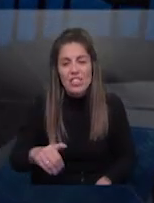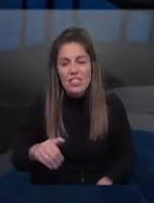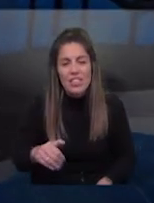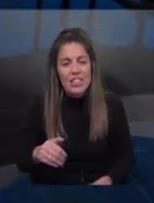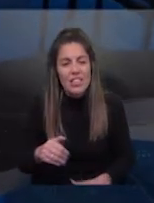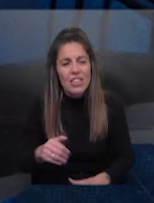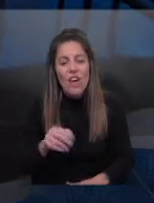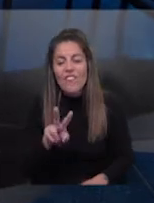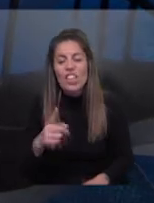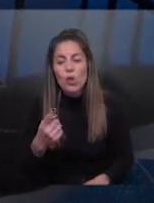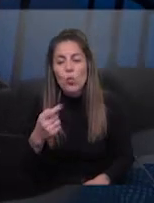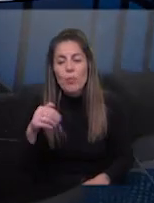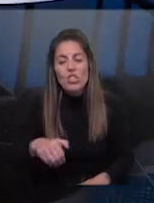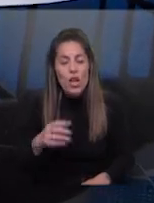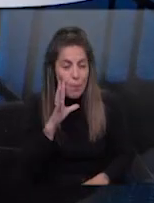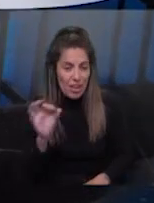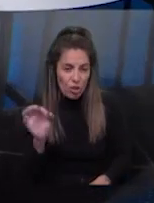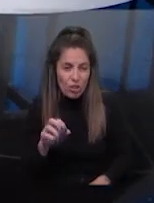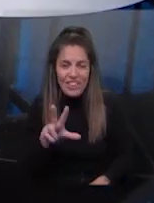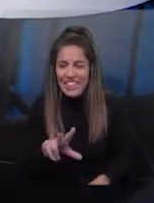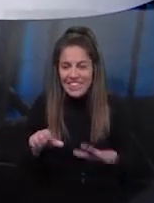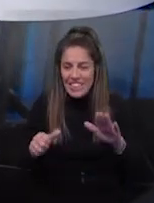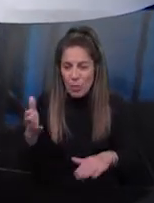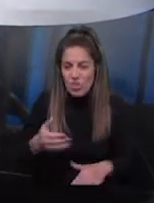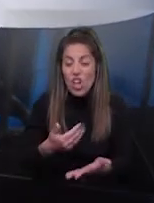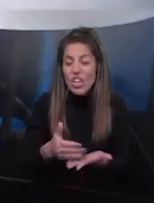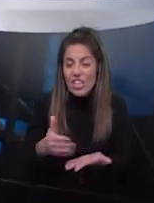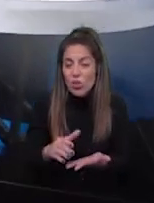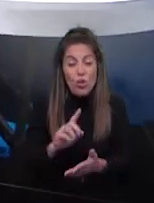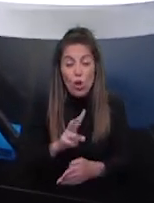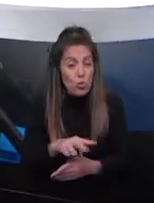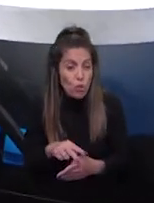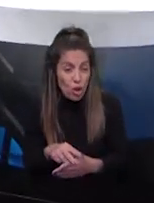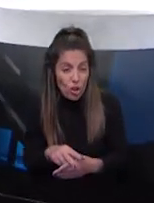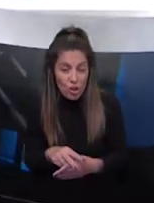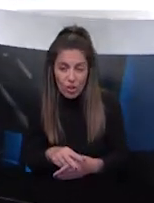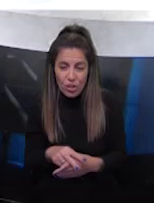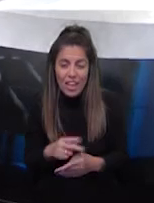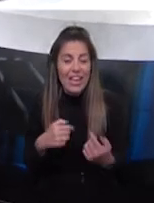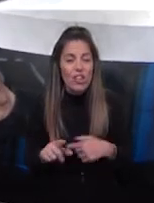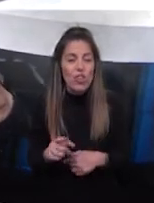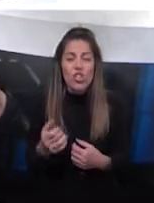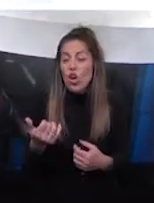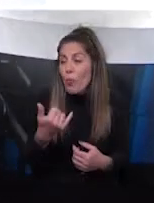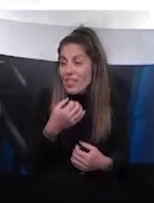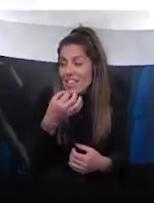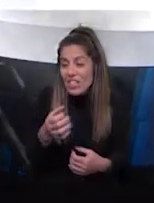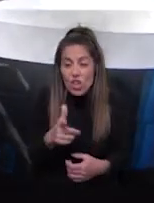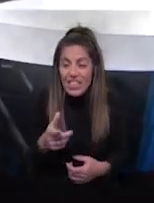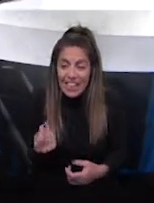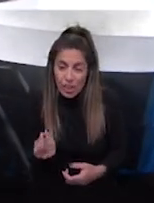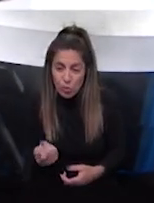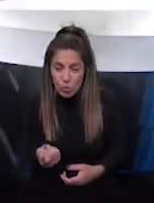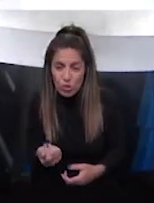sobraron, no, 21 millones, perdón. Un 36% le sobró, no lo usó. Entonces, vos me vas a decir que no tenías